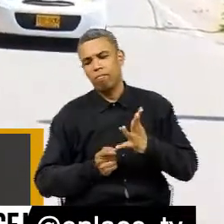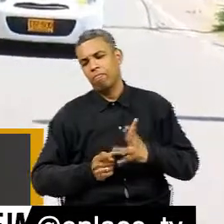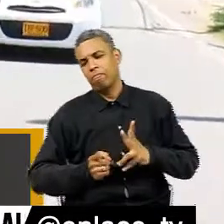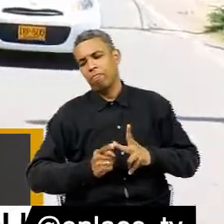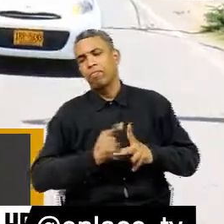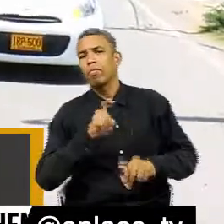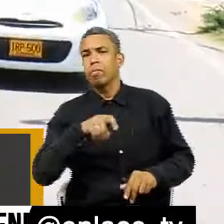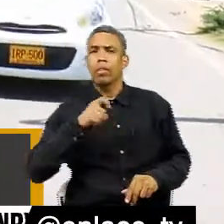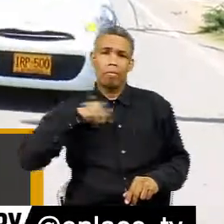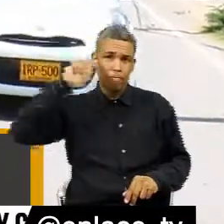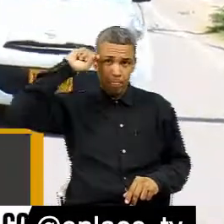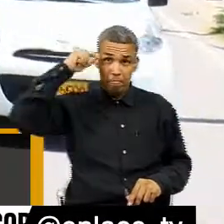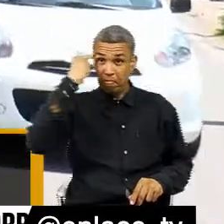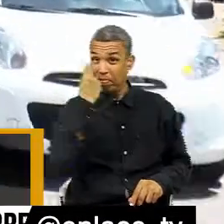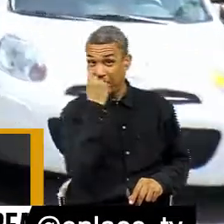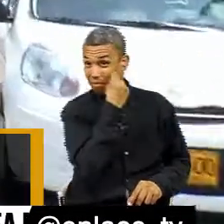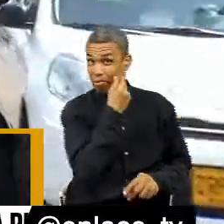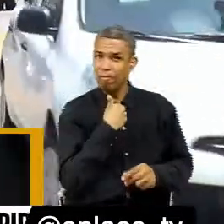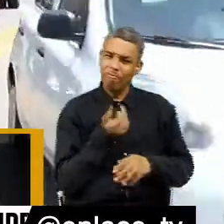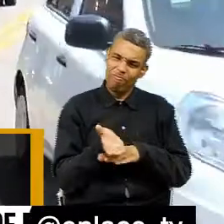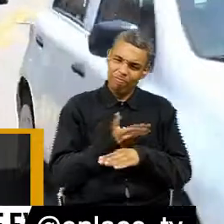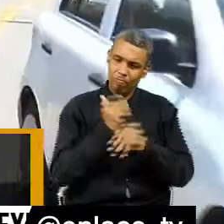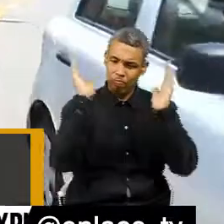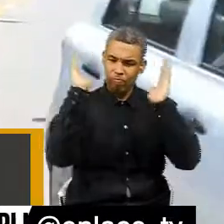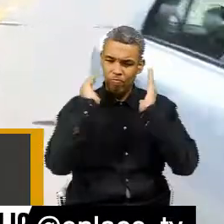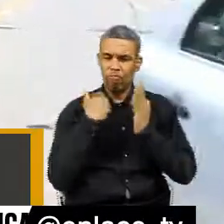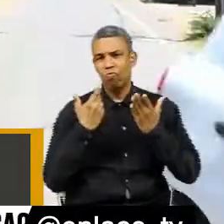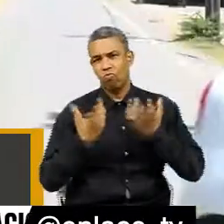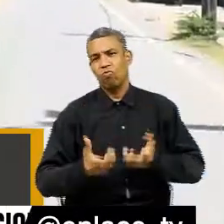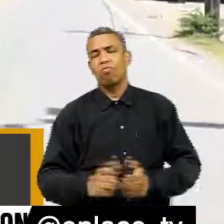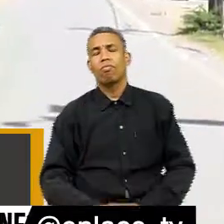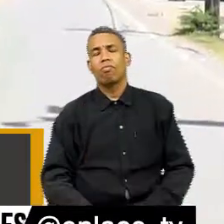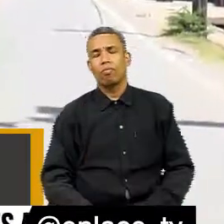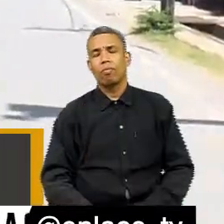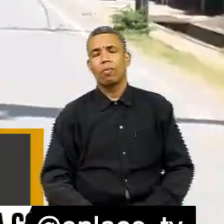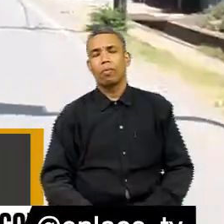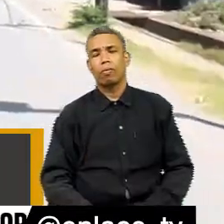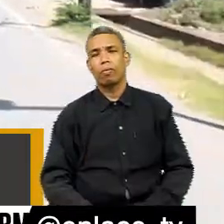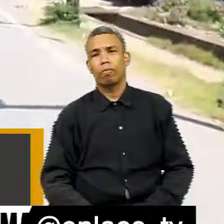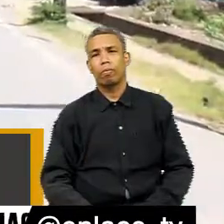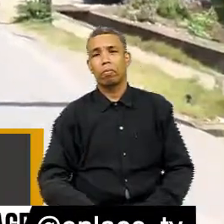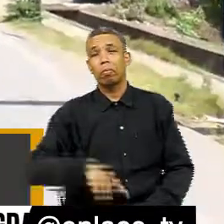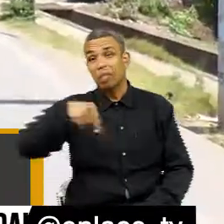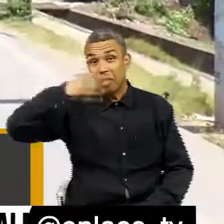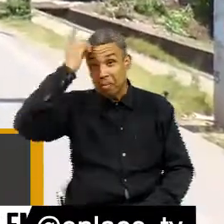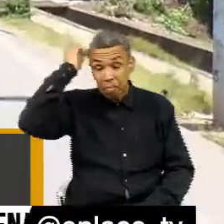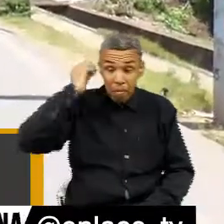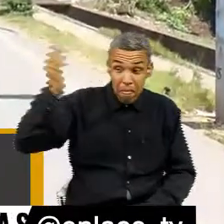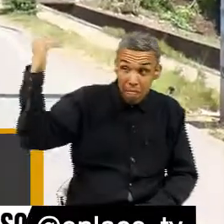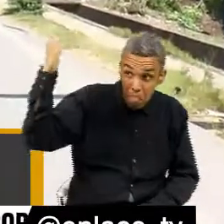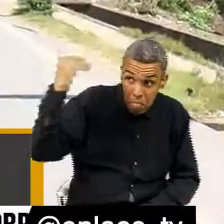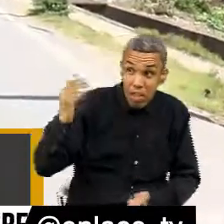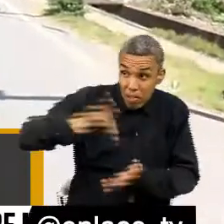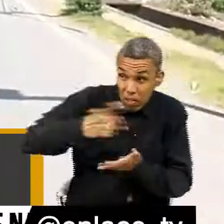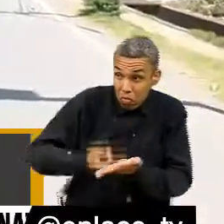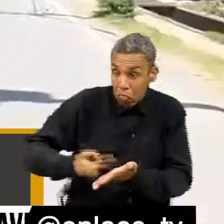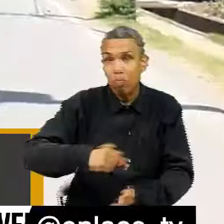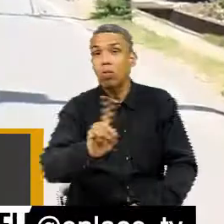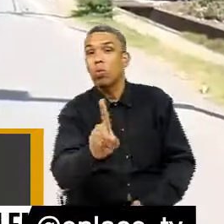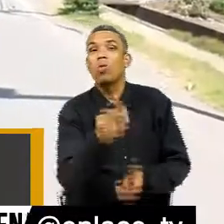del gobierno nacional. Recordemos que es una negociación directa con el gobierno nacional. Están viendo ustedes imágenes